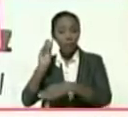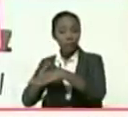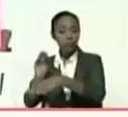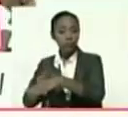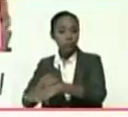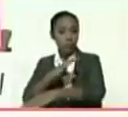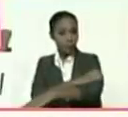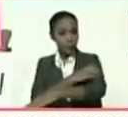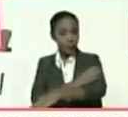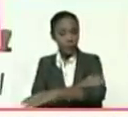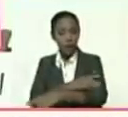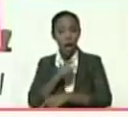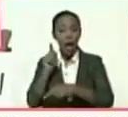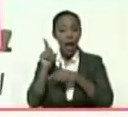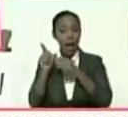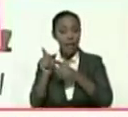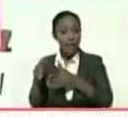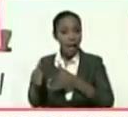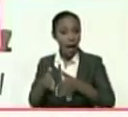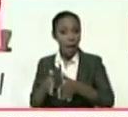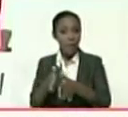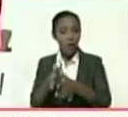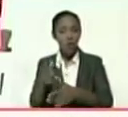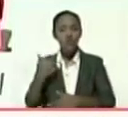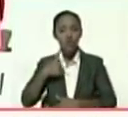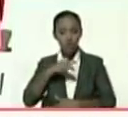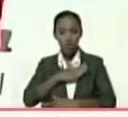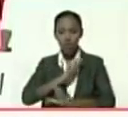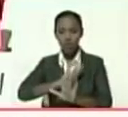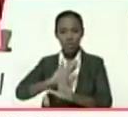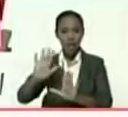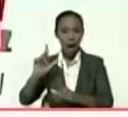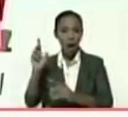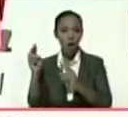que buena parte de ese camino ya nosotros lo hemos recorrido.